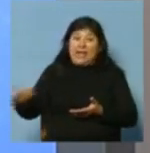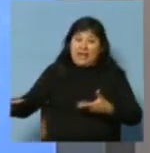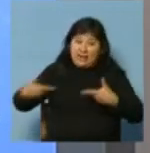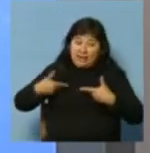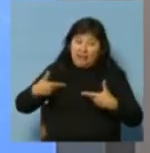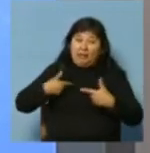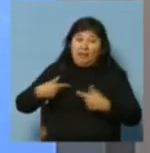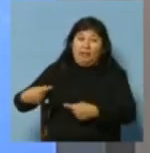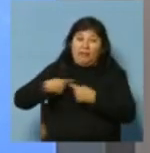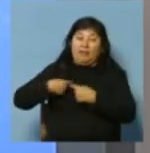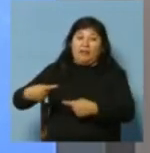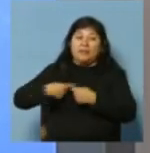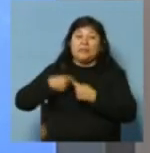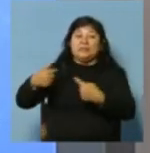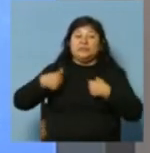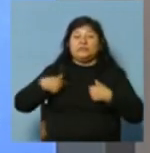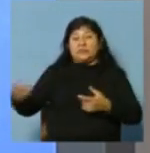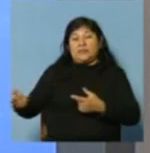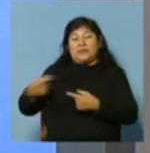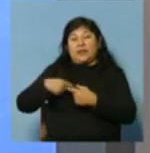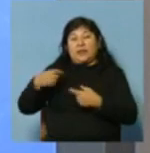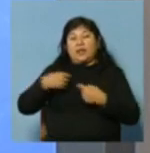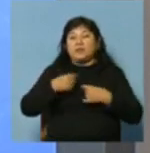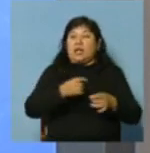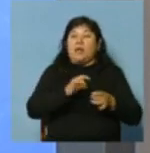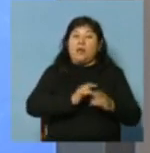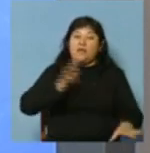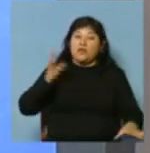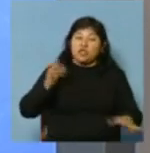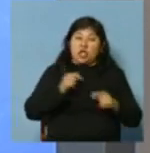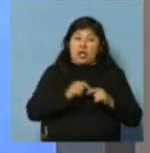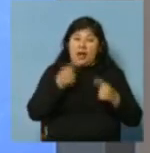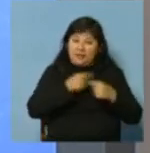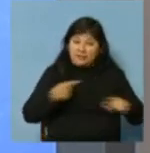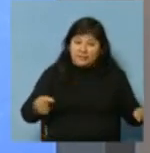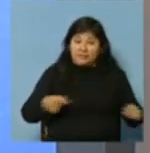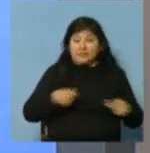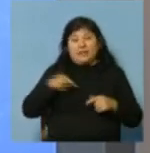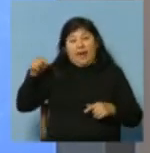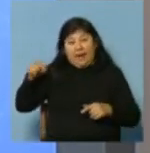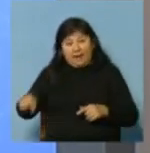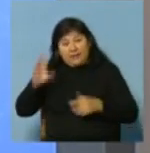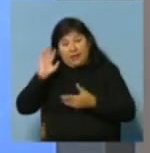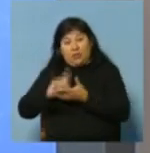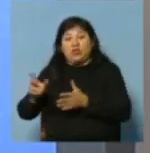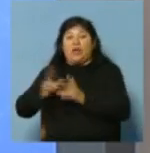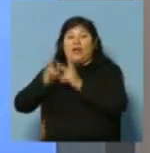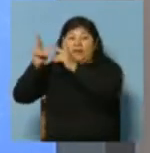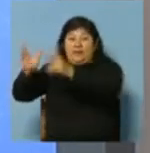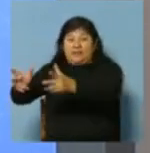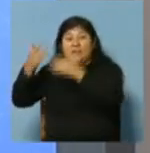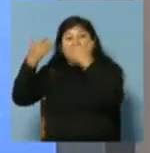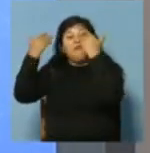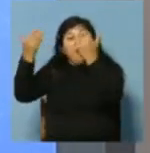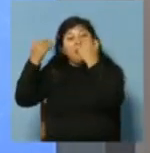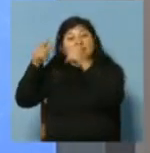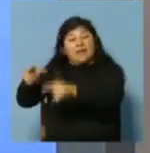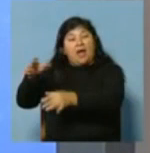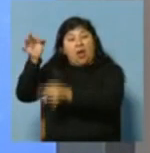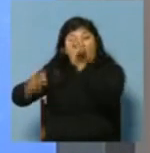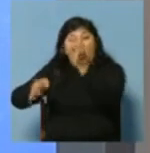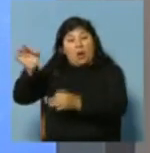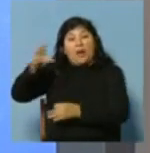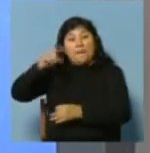mi labor como profesional ha felicitado en el veredicto del juez medinet